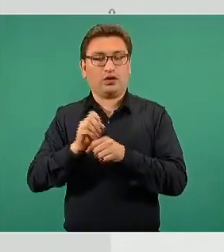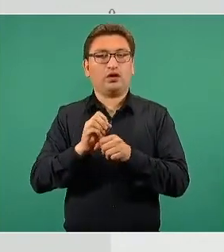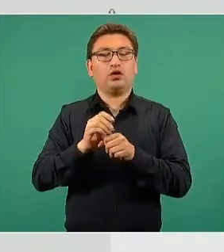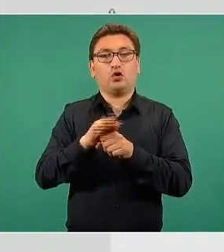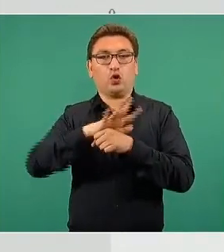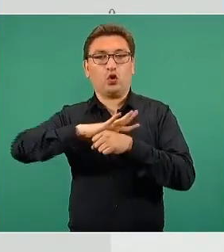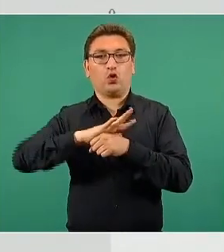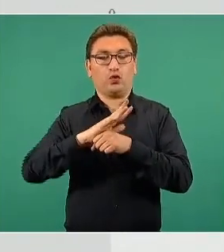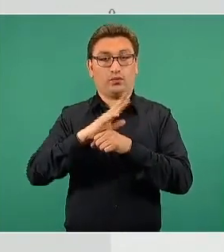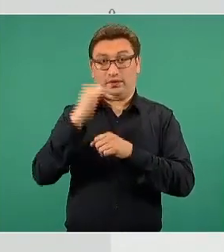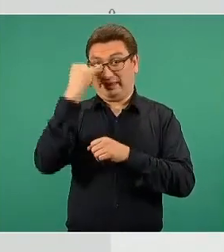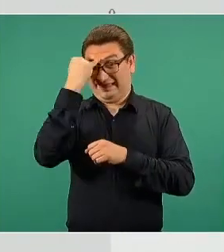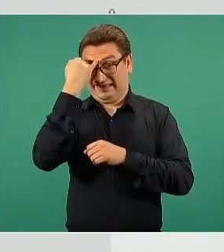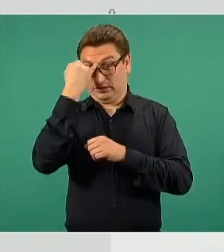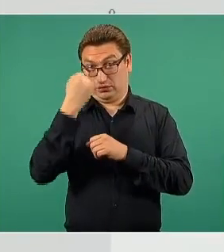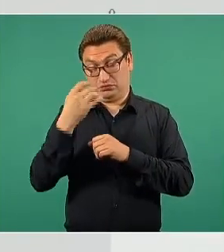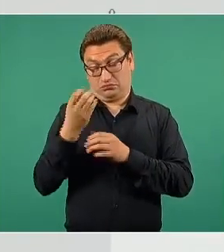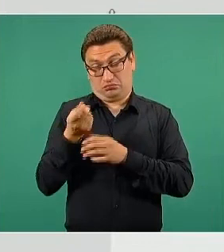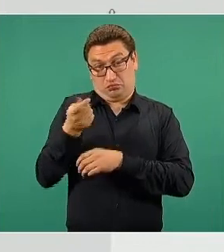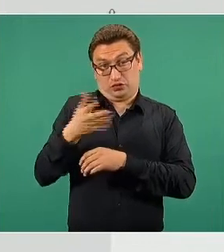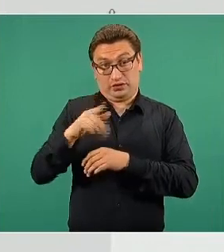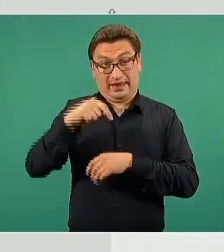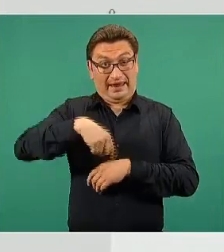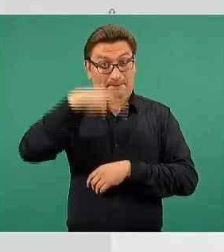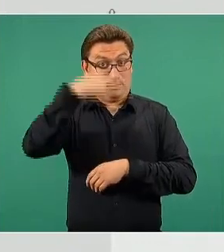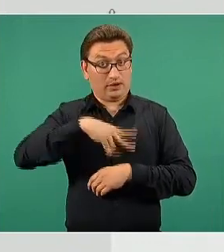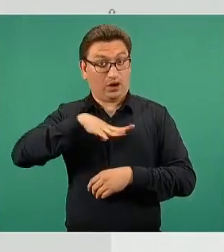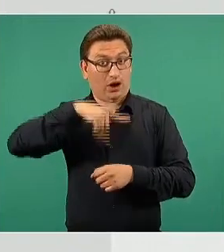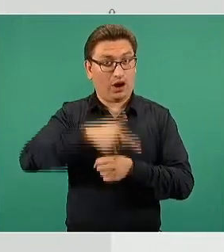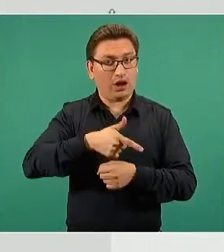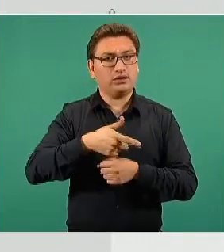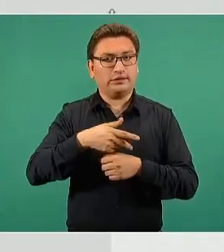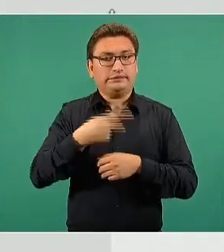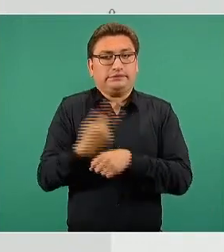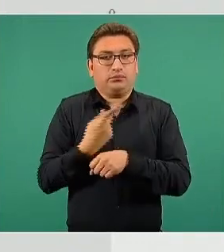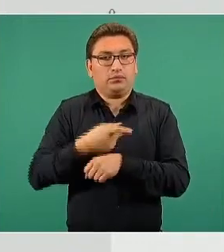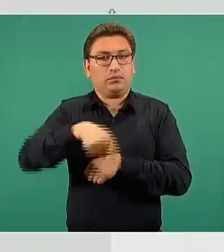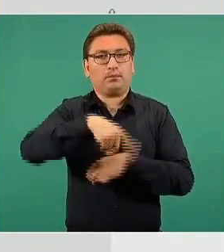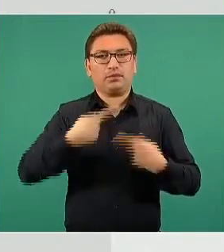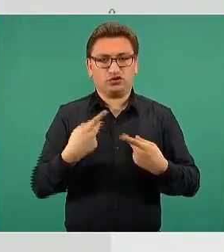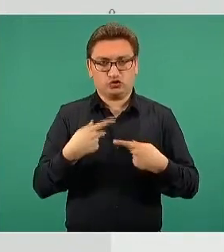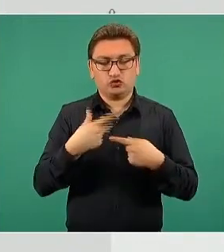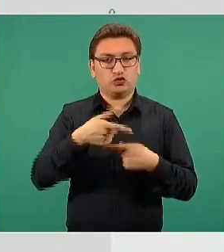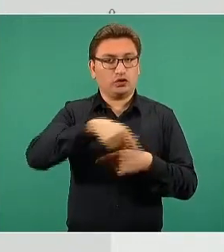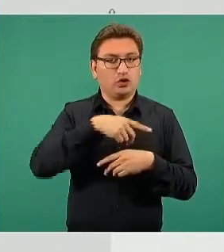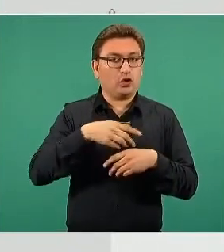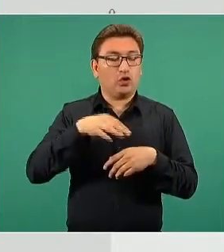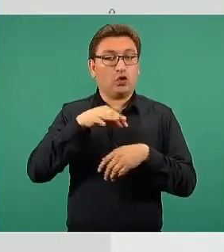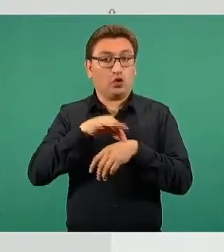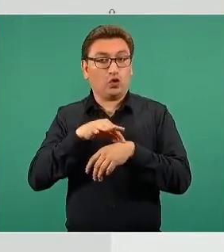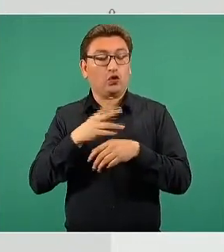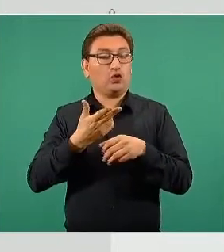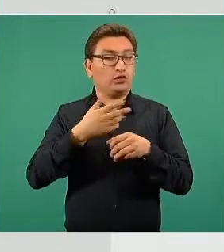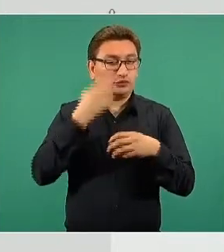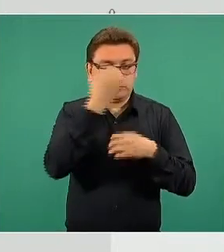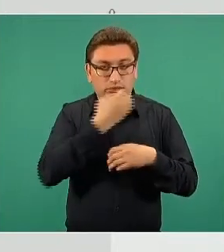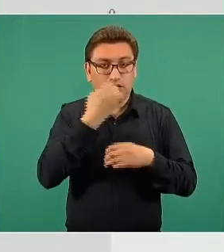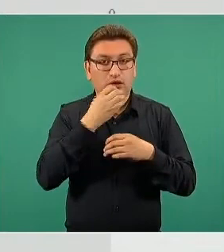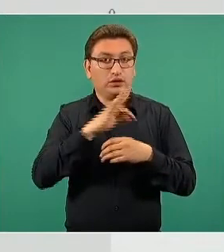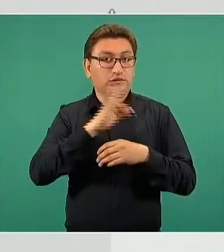la India, que ya se encontró en México. ¿Cuál es el seguimiento que le están haciendo a los pacientes? ¿Hay un aislamiento especial?